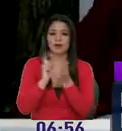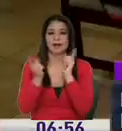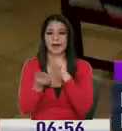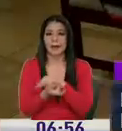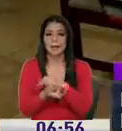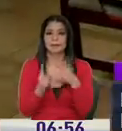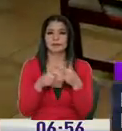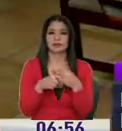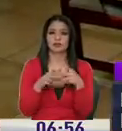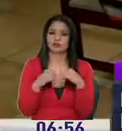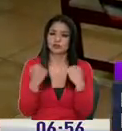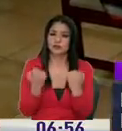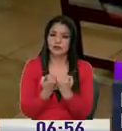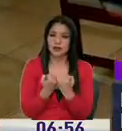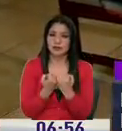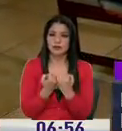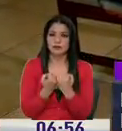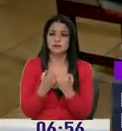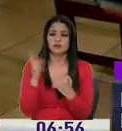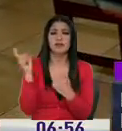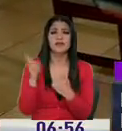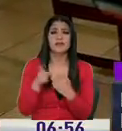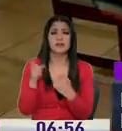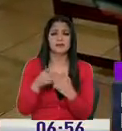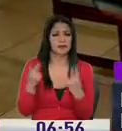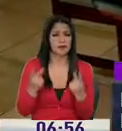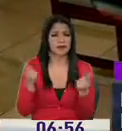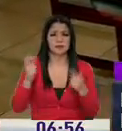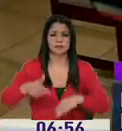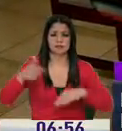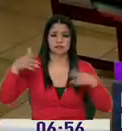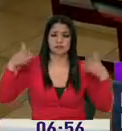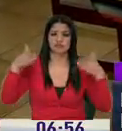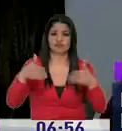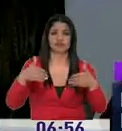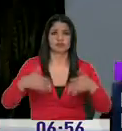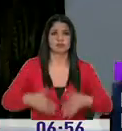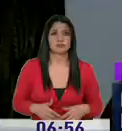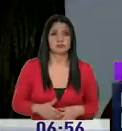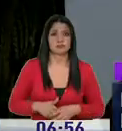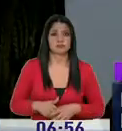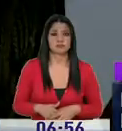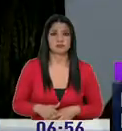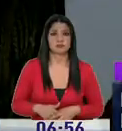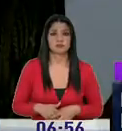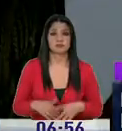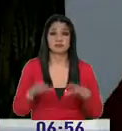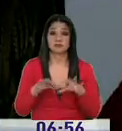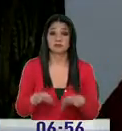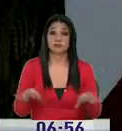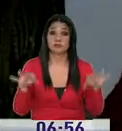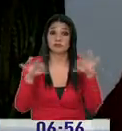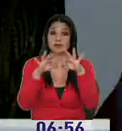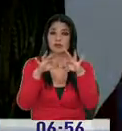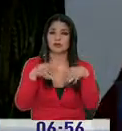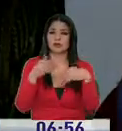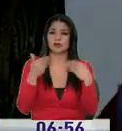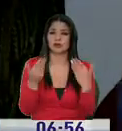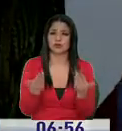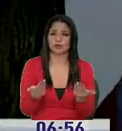circunstancias sociales que merecen la atención inmediata de las autoridades sostienen se tiene que fortalecer la línea de